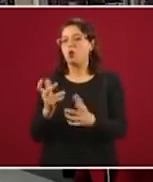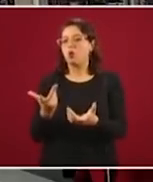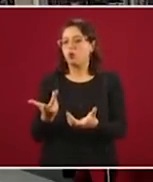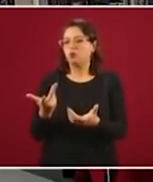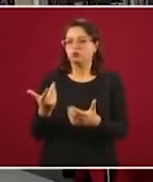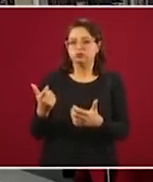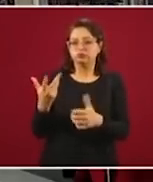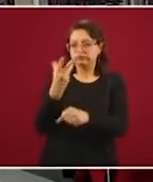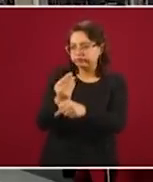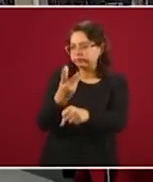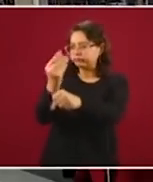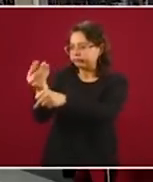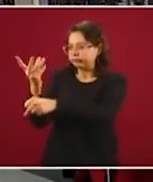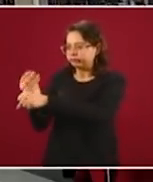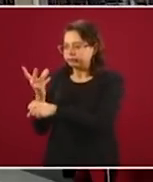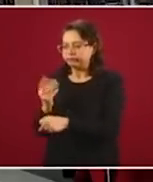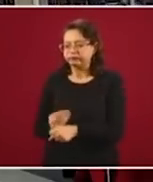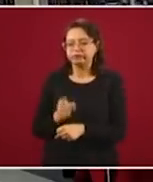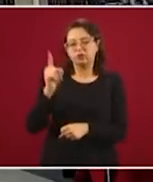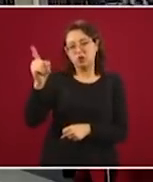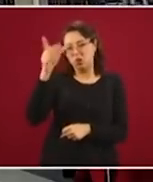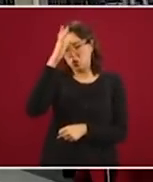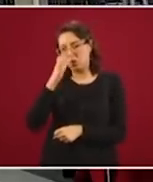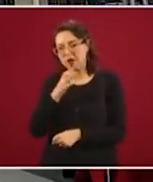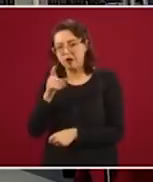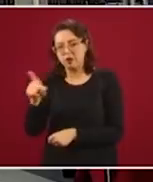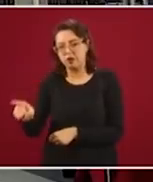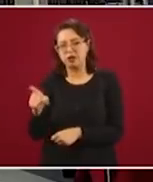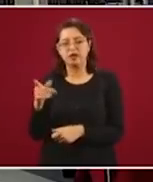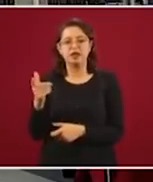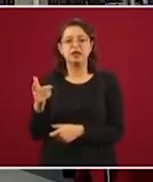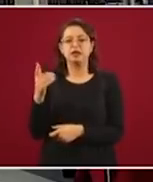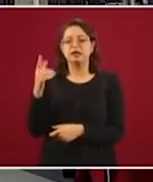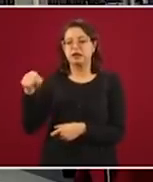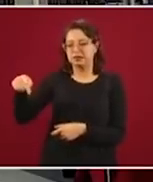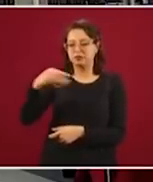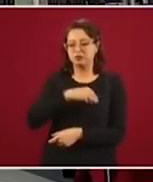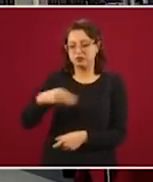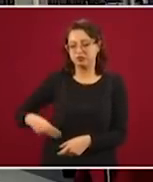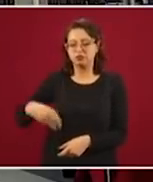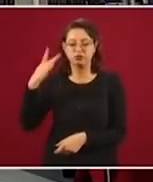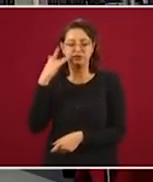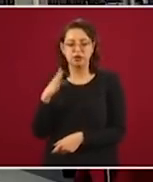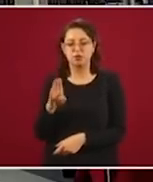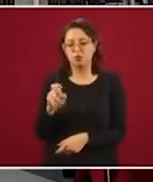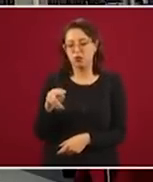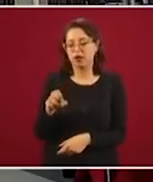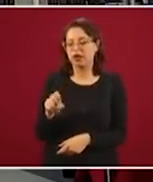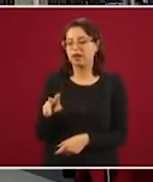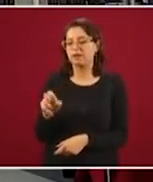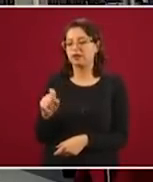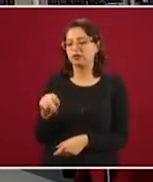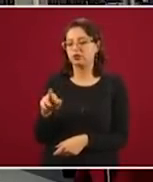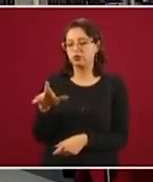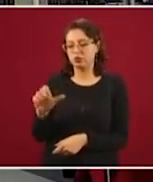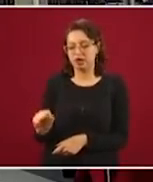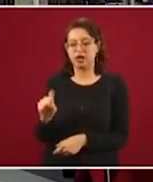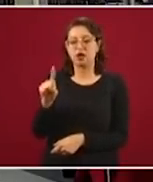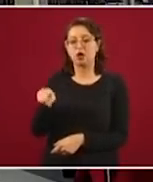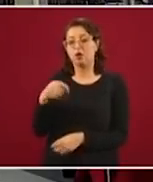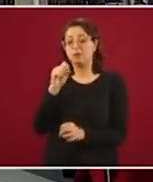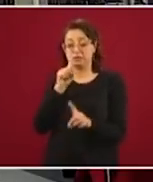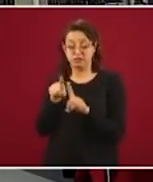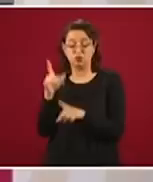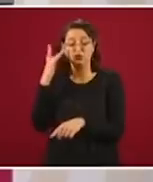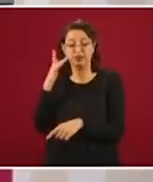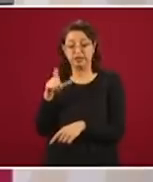muy específicas como las de Coahuila, de San Buenaventura o Matamoros allá en Coahuila o San Quintín, que incluso